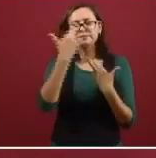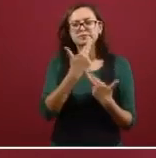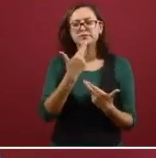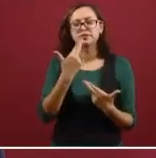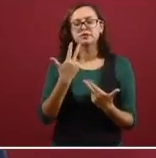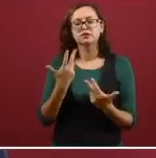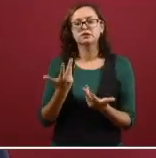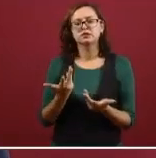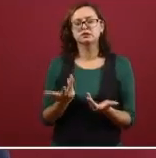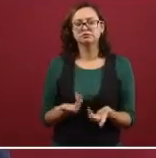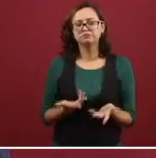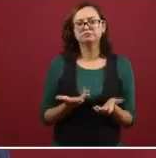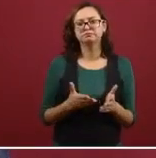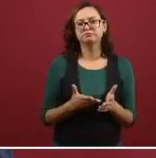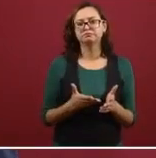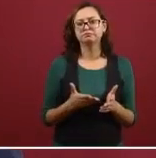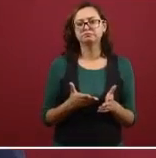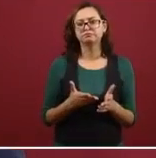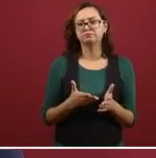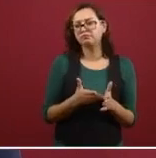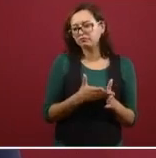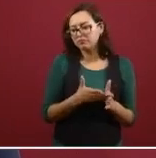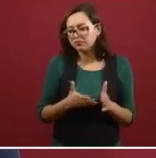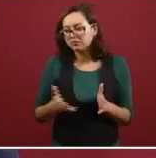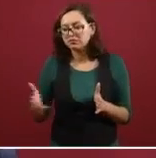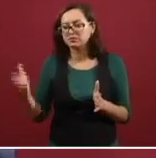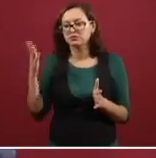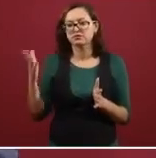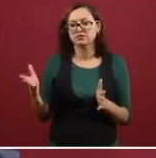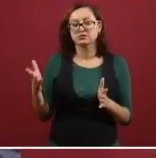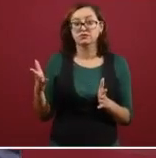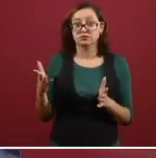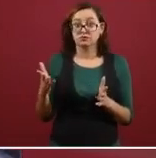en este caso científico,